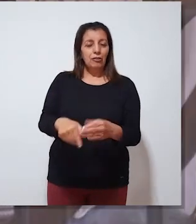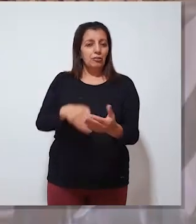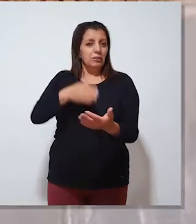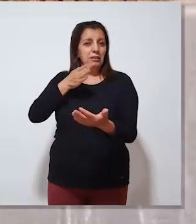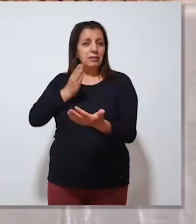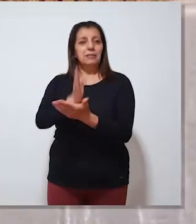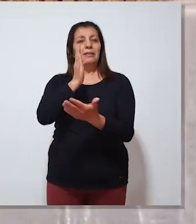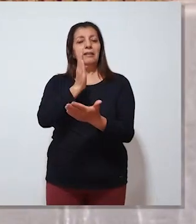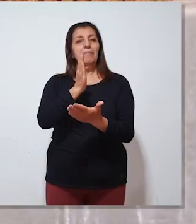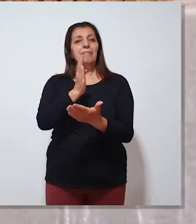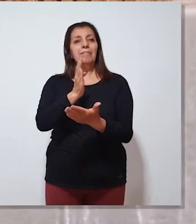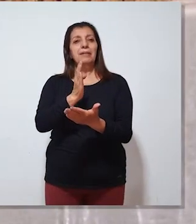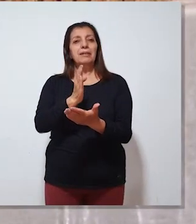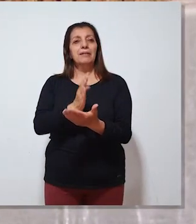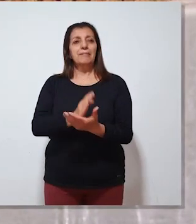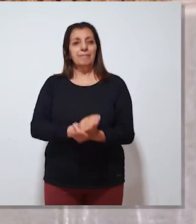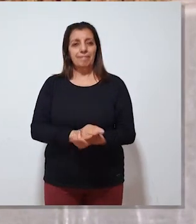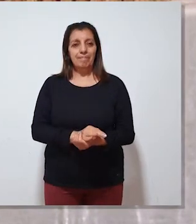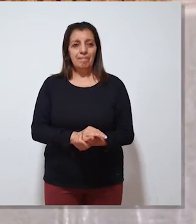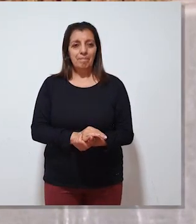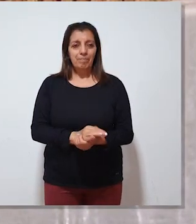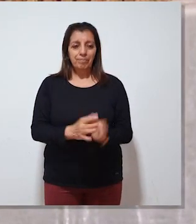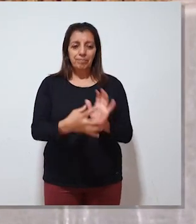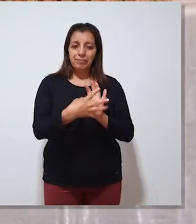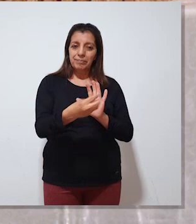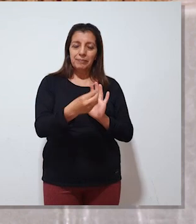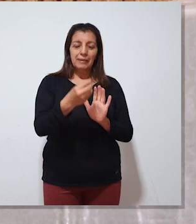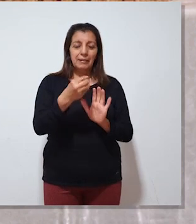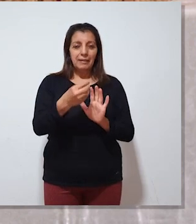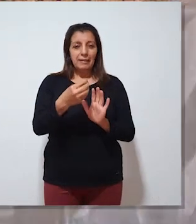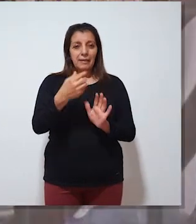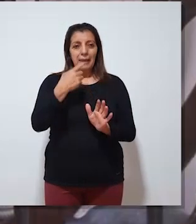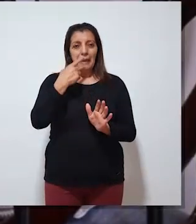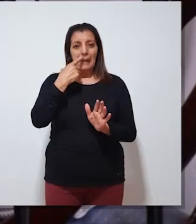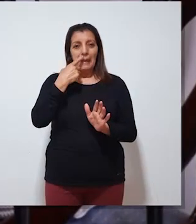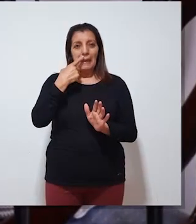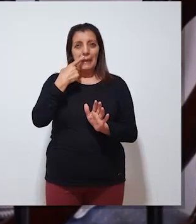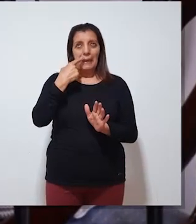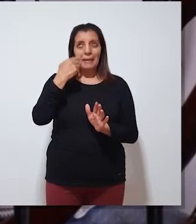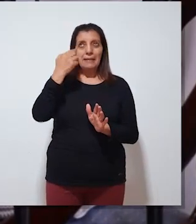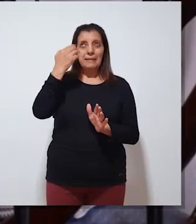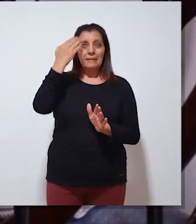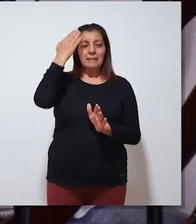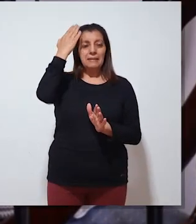generación. El Señor hizo en mí